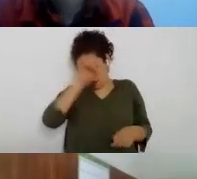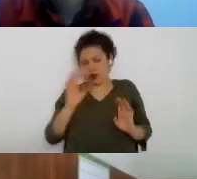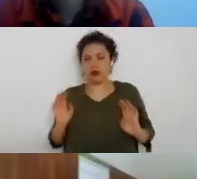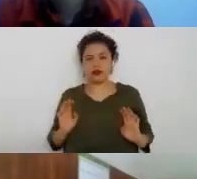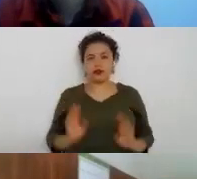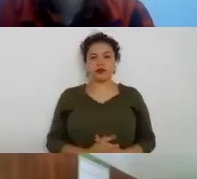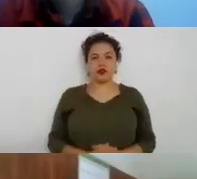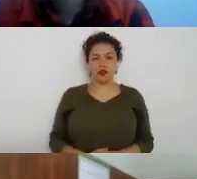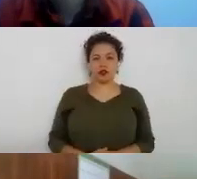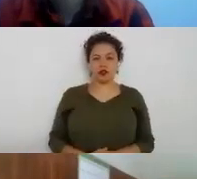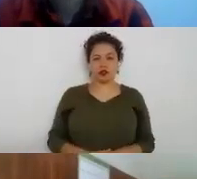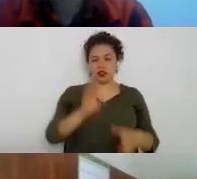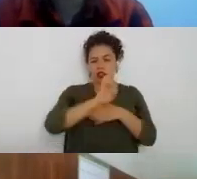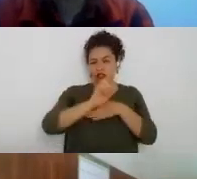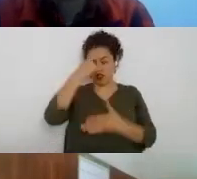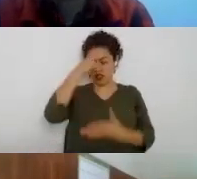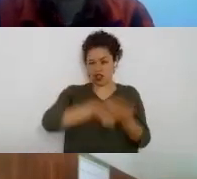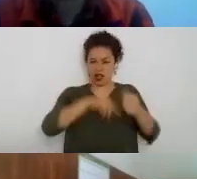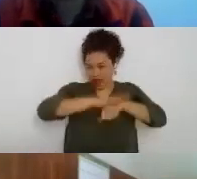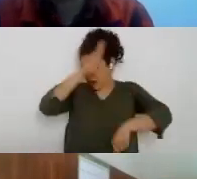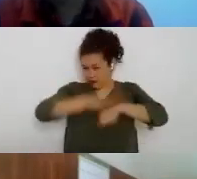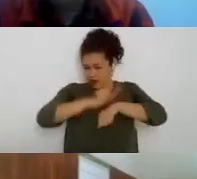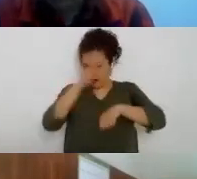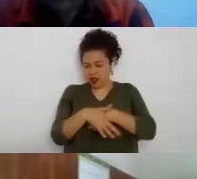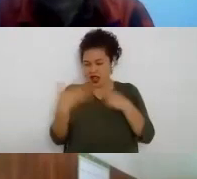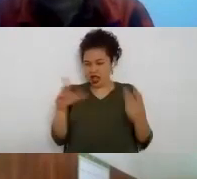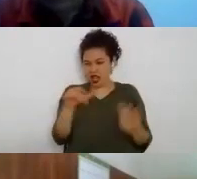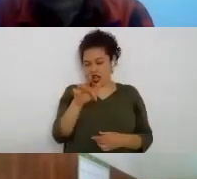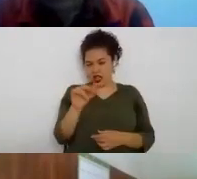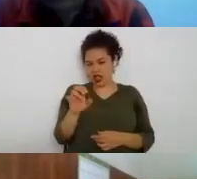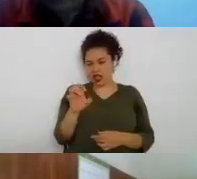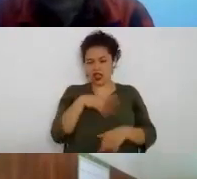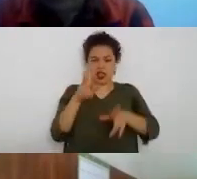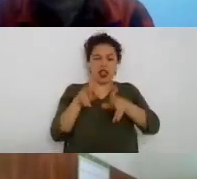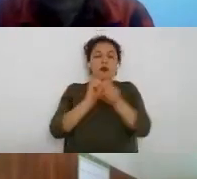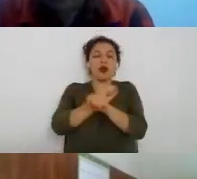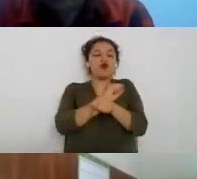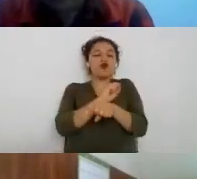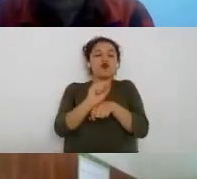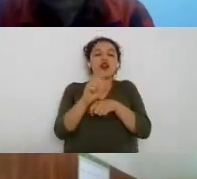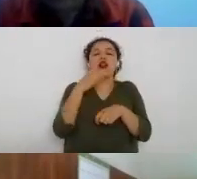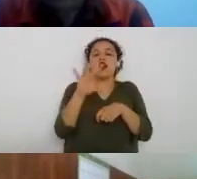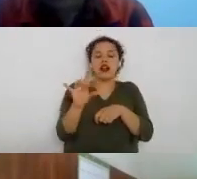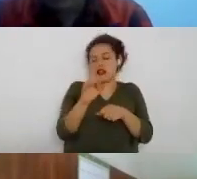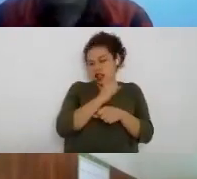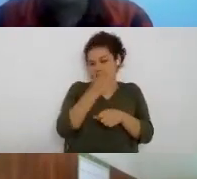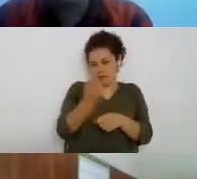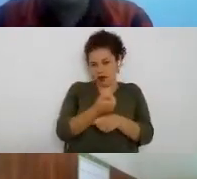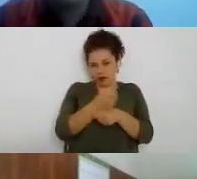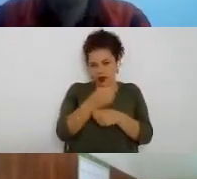creo que la que arde más Ajá. es la superficial, bueno, la de primer grado.